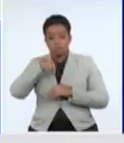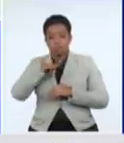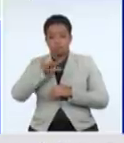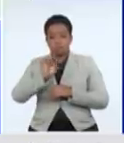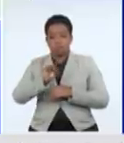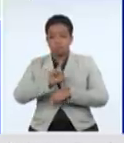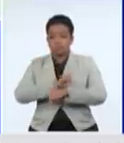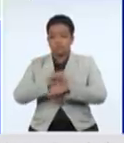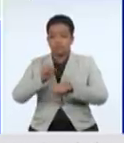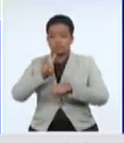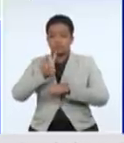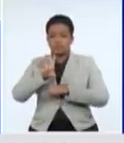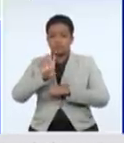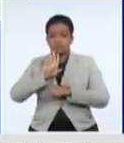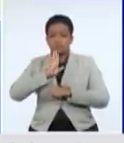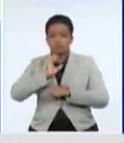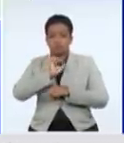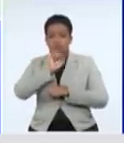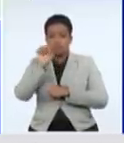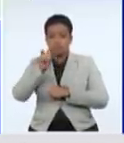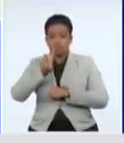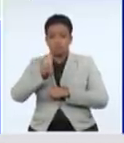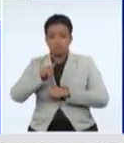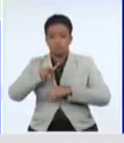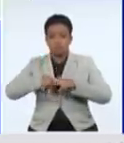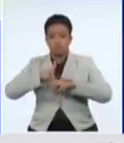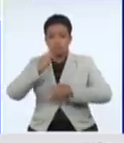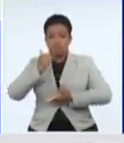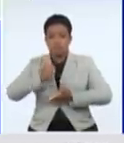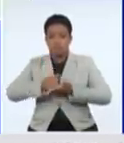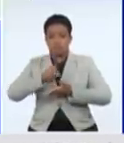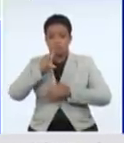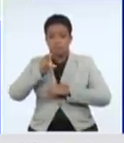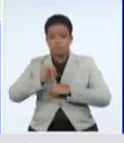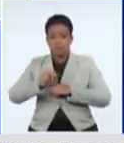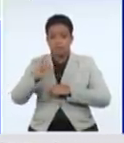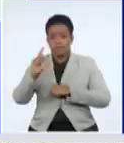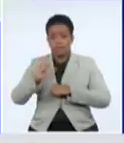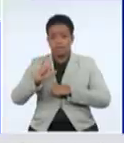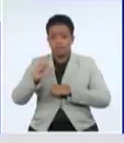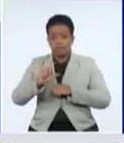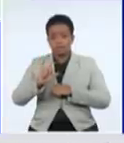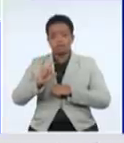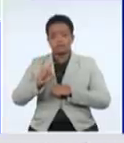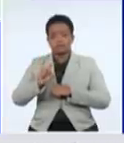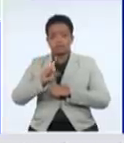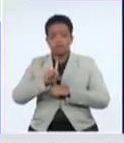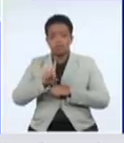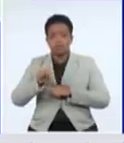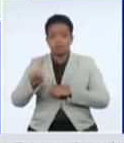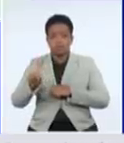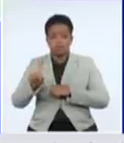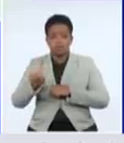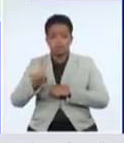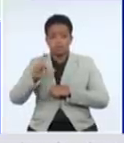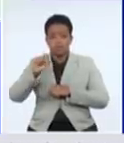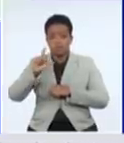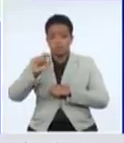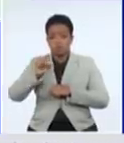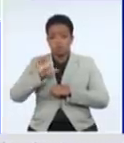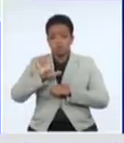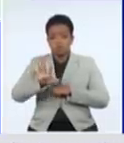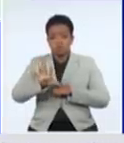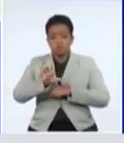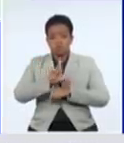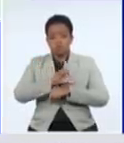Báguanos 21, Holguín 20, Calixto García 11, Rafael Freire 8, Cacucún 5, Antilla 3,